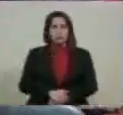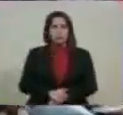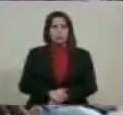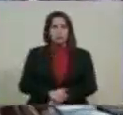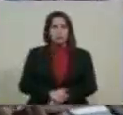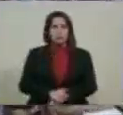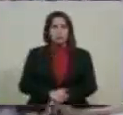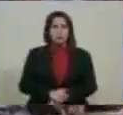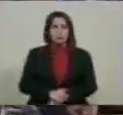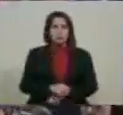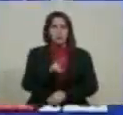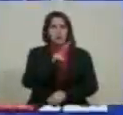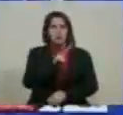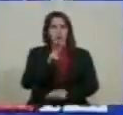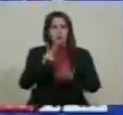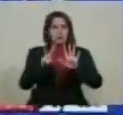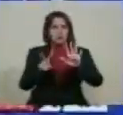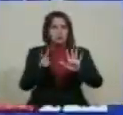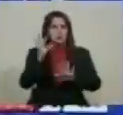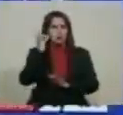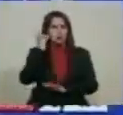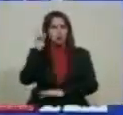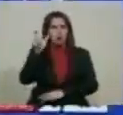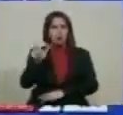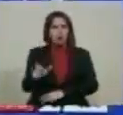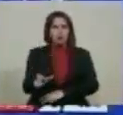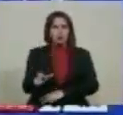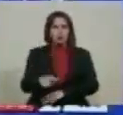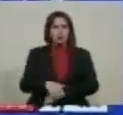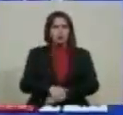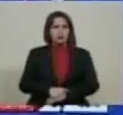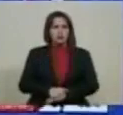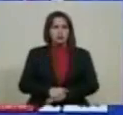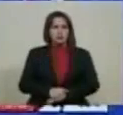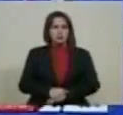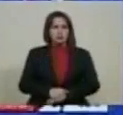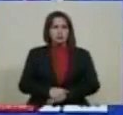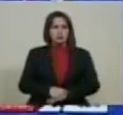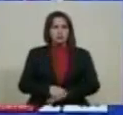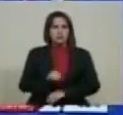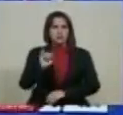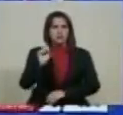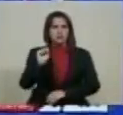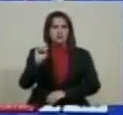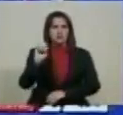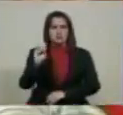Número 27, la compañera Isis Ochoa.